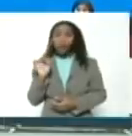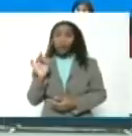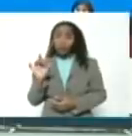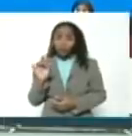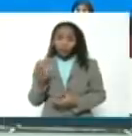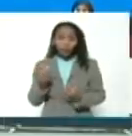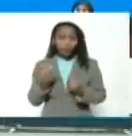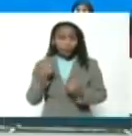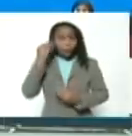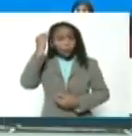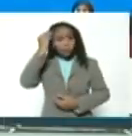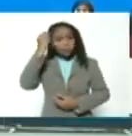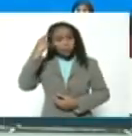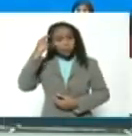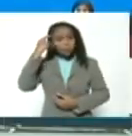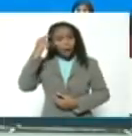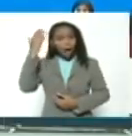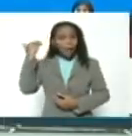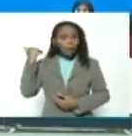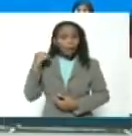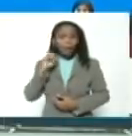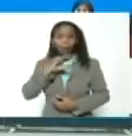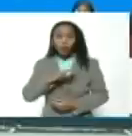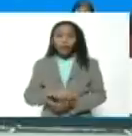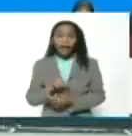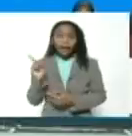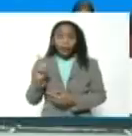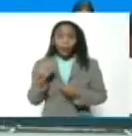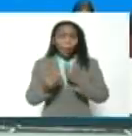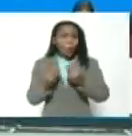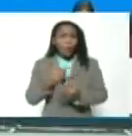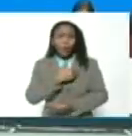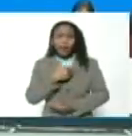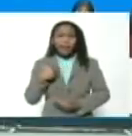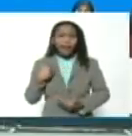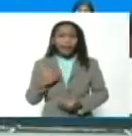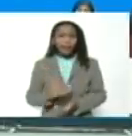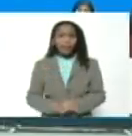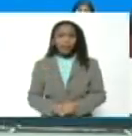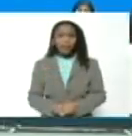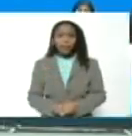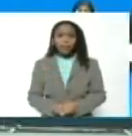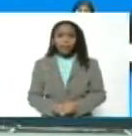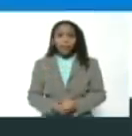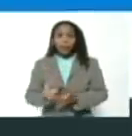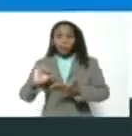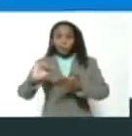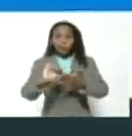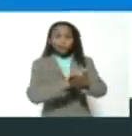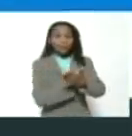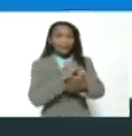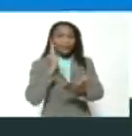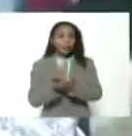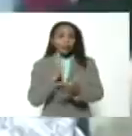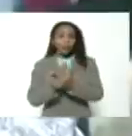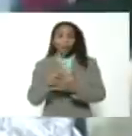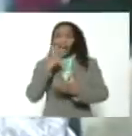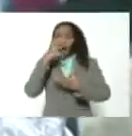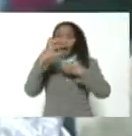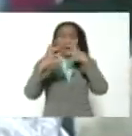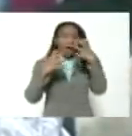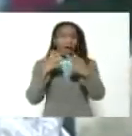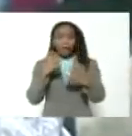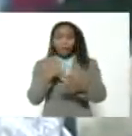recordar. Ernesto Villegas, es como que uno quisiera borrarlas para siempre, los gritos de dolor,